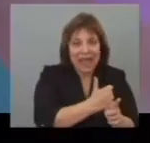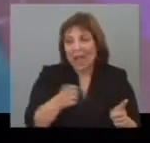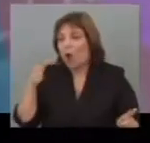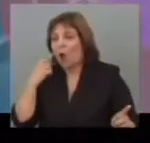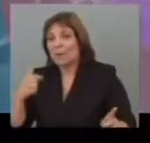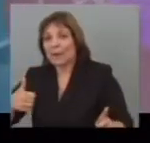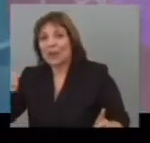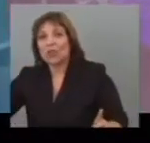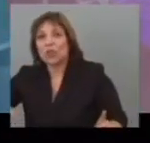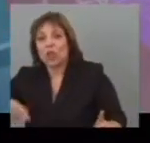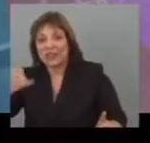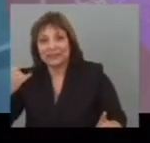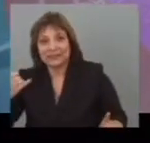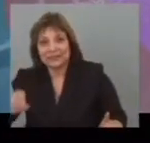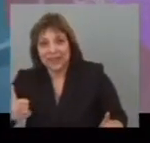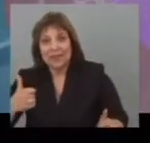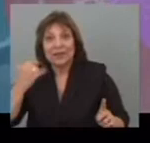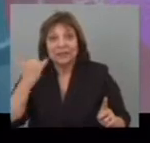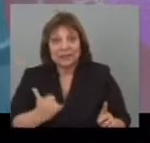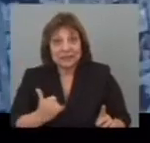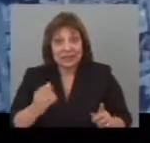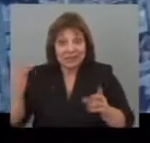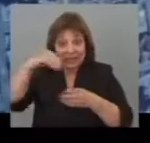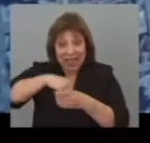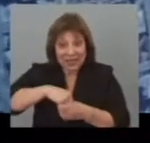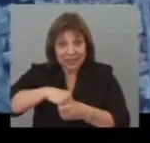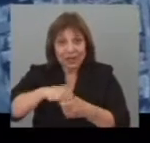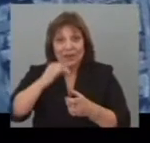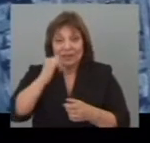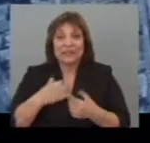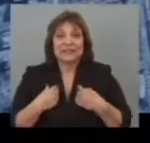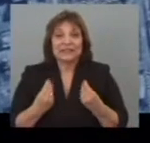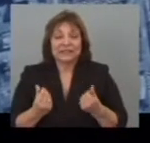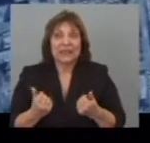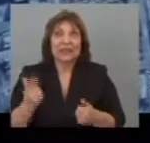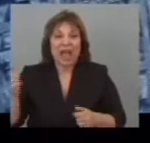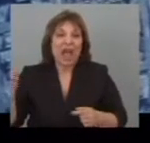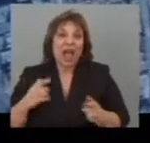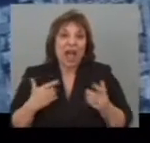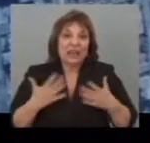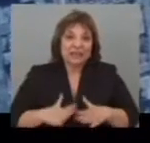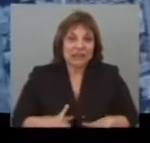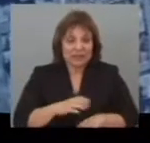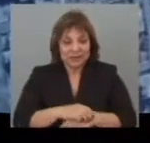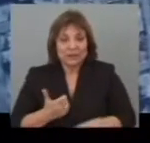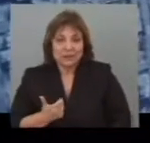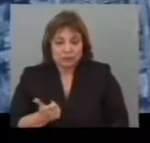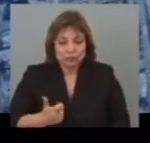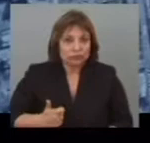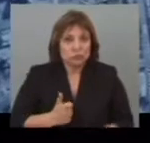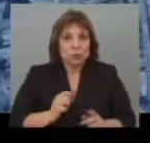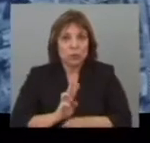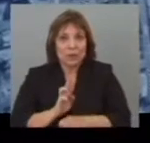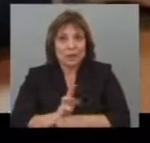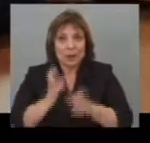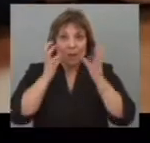eso es fundamental que la víctima, las personas que estén en el sistema, sientan realmente esa necesidad de portar este dispositivo y sean casos de